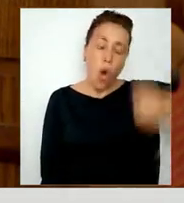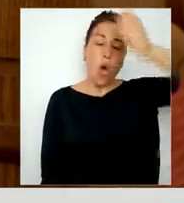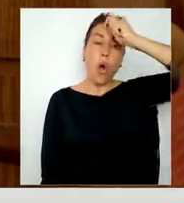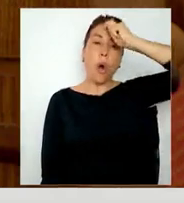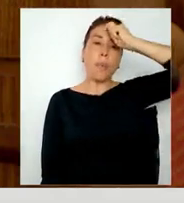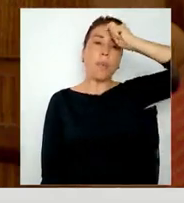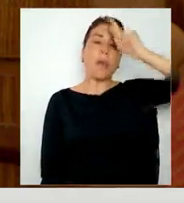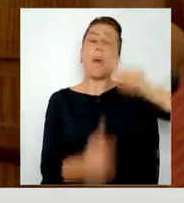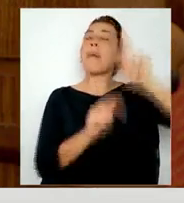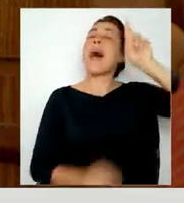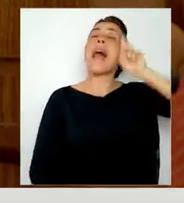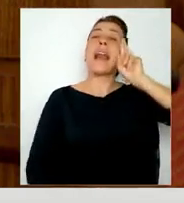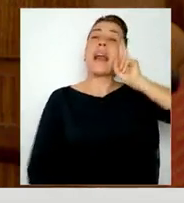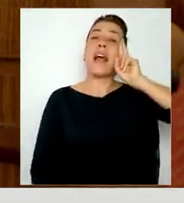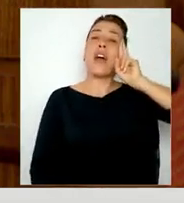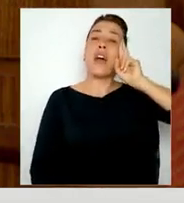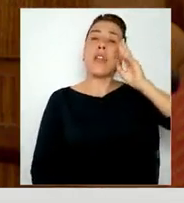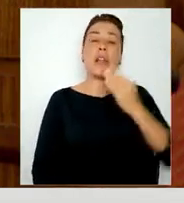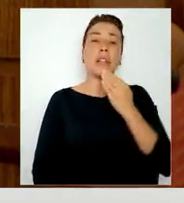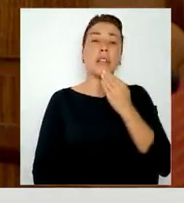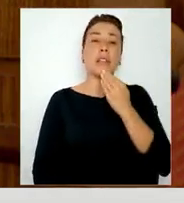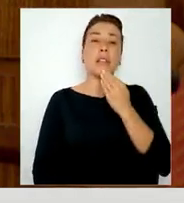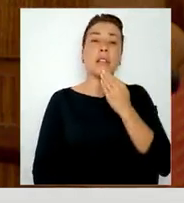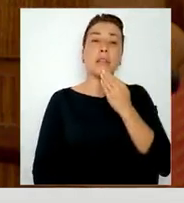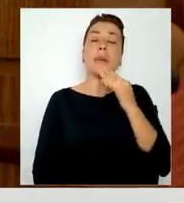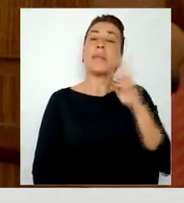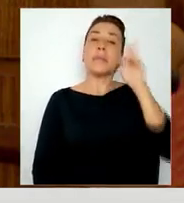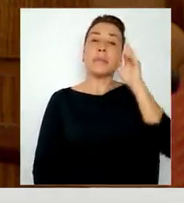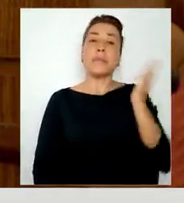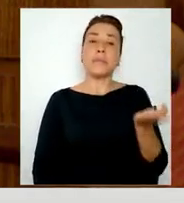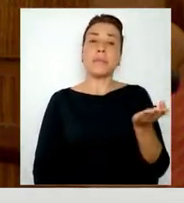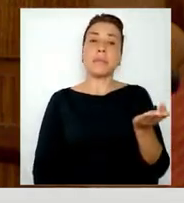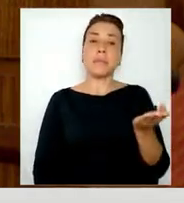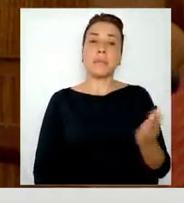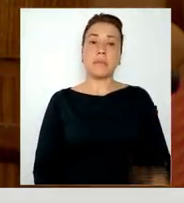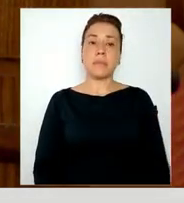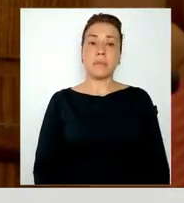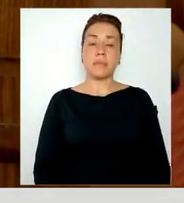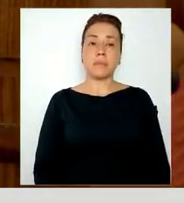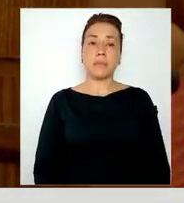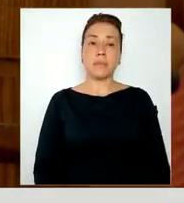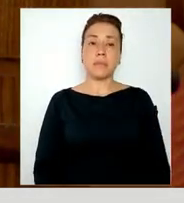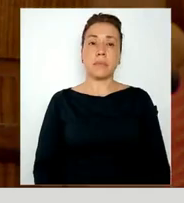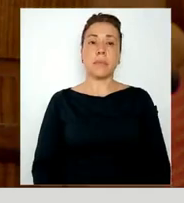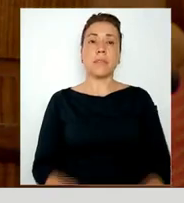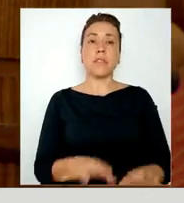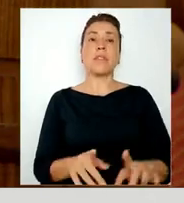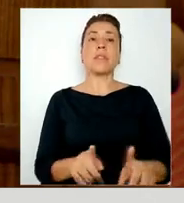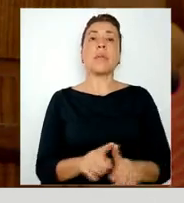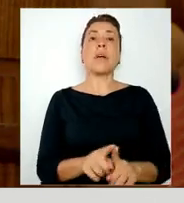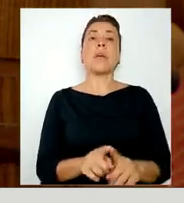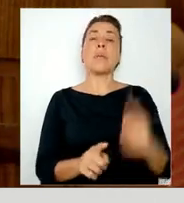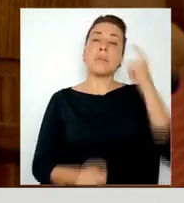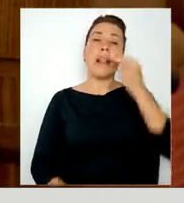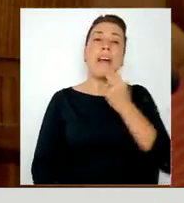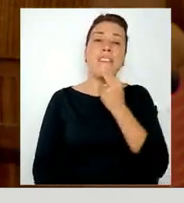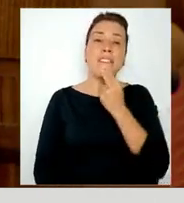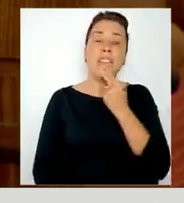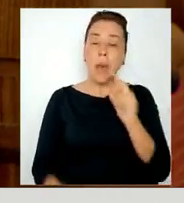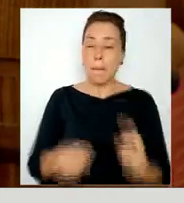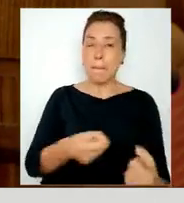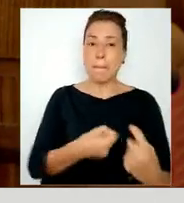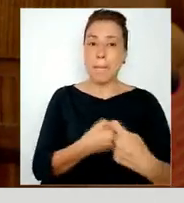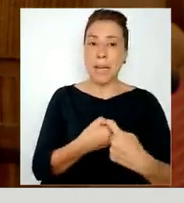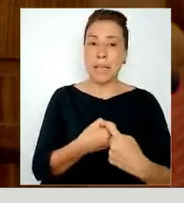sino como acto de conmemoración es decir como acción de pensar la vida la militancia y la obra de